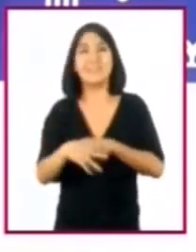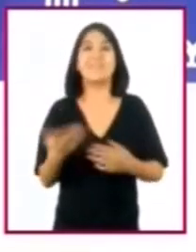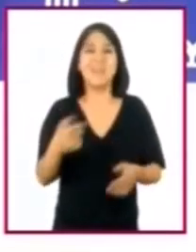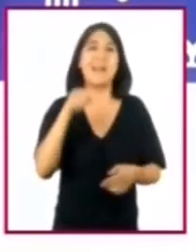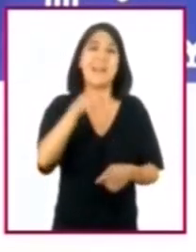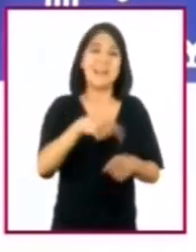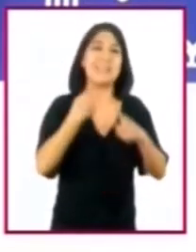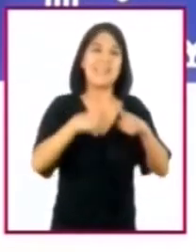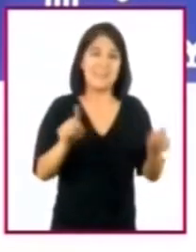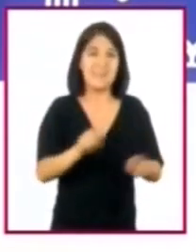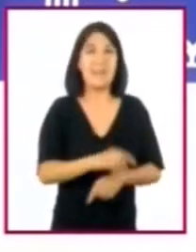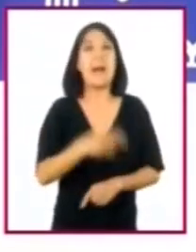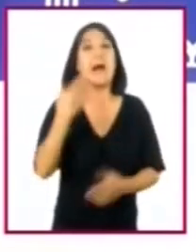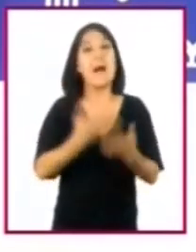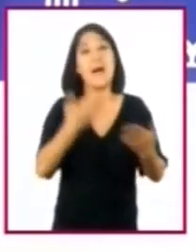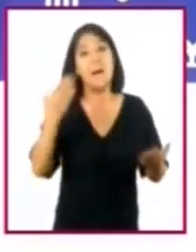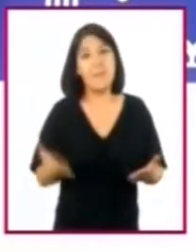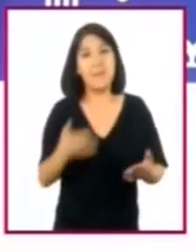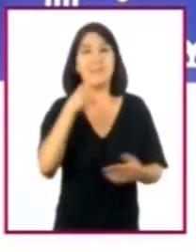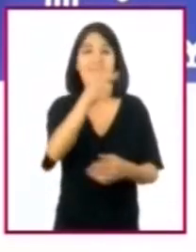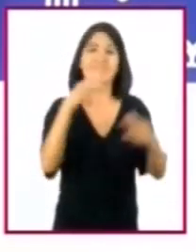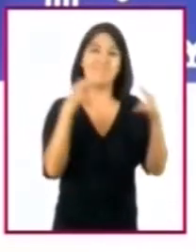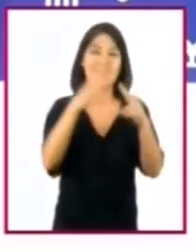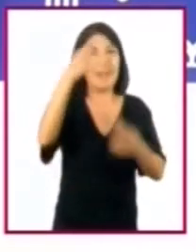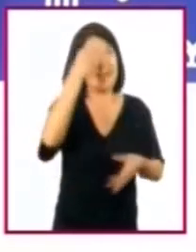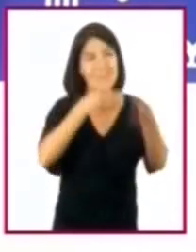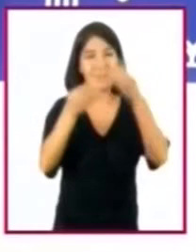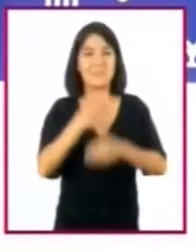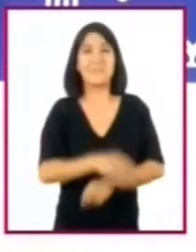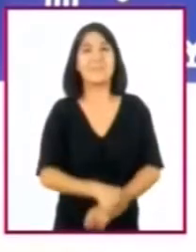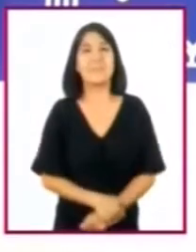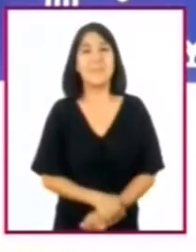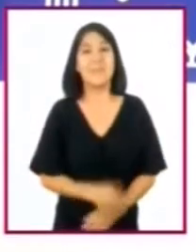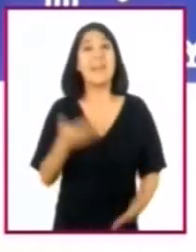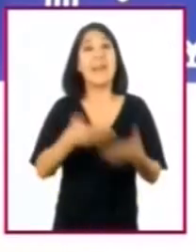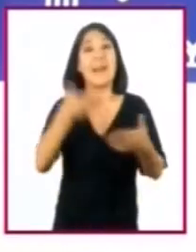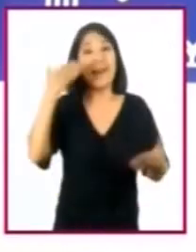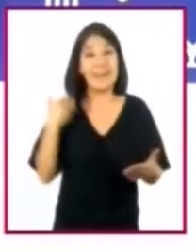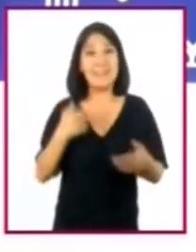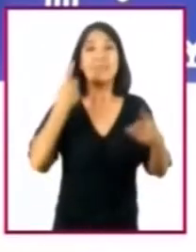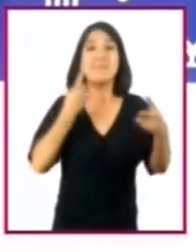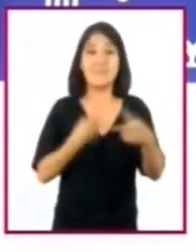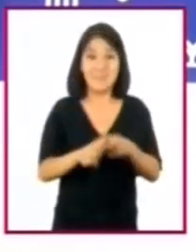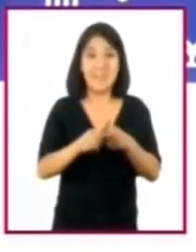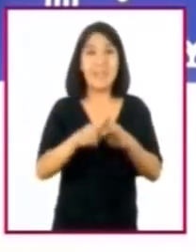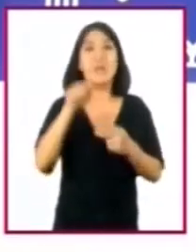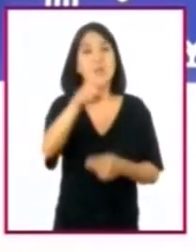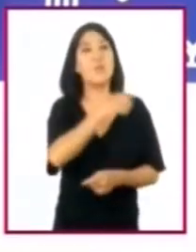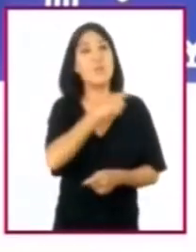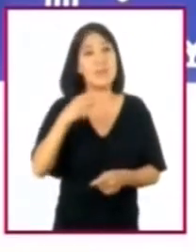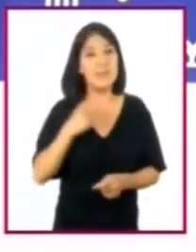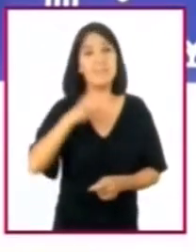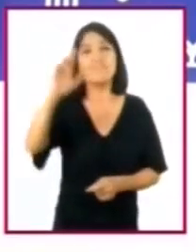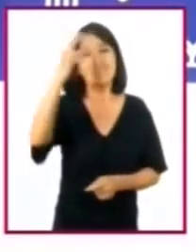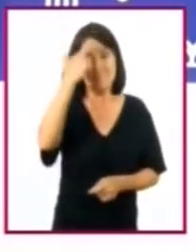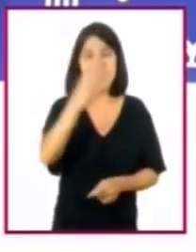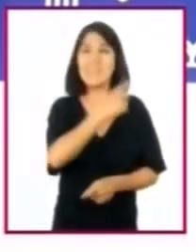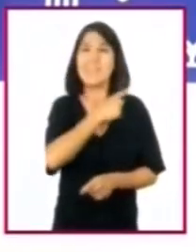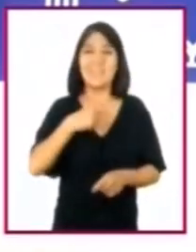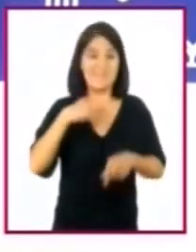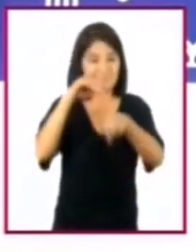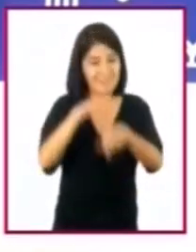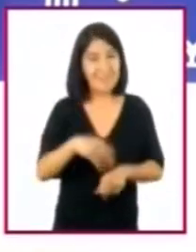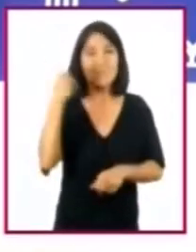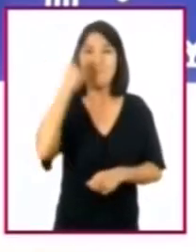acudir a la escuela. Ahora, desde tu hogar. Antes de dar inicio, deben recordar seguir las indicaciones